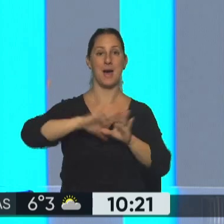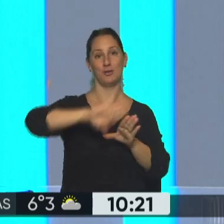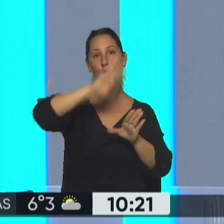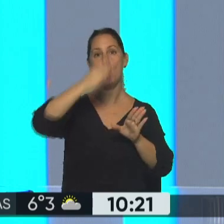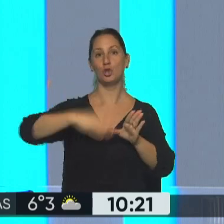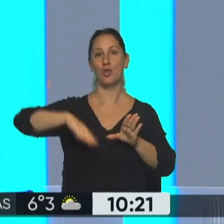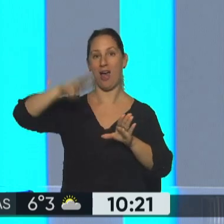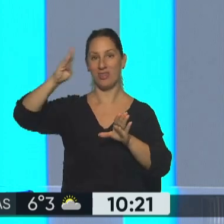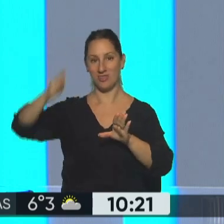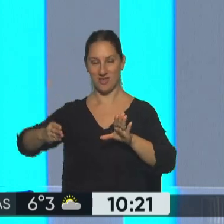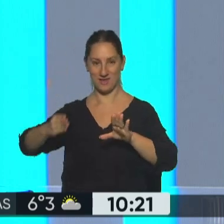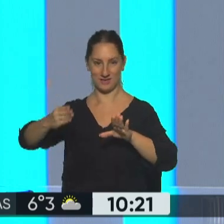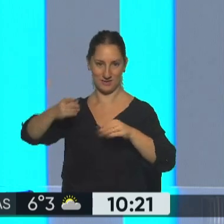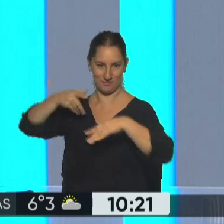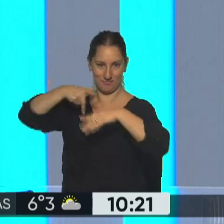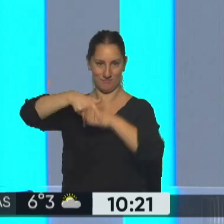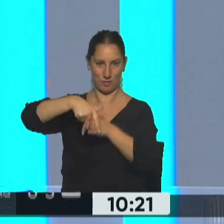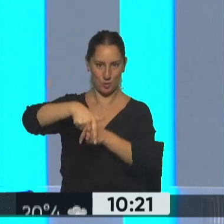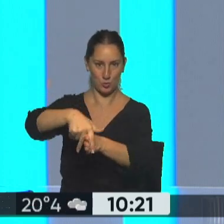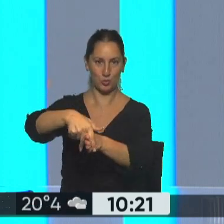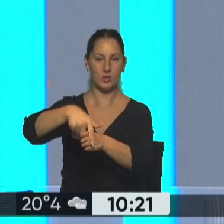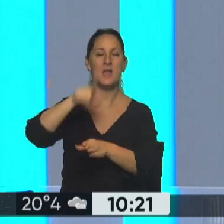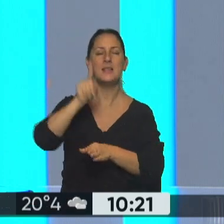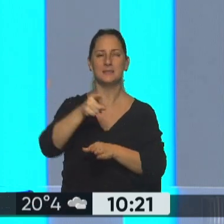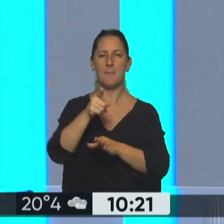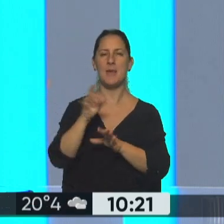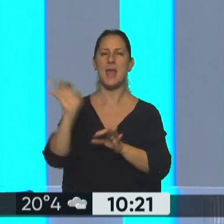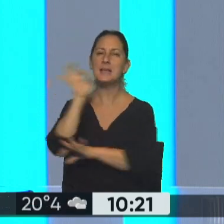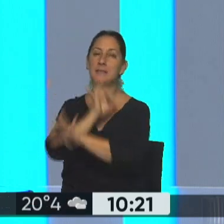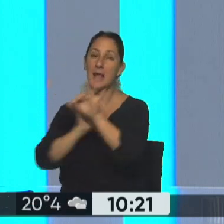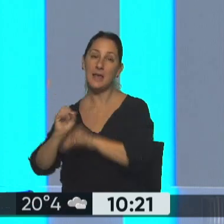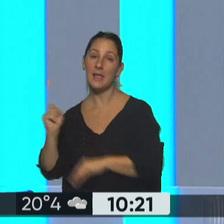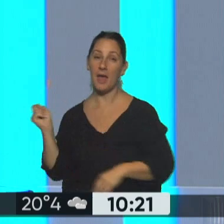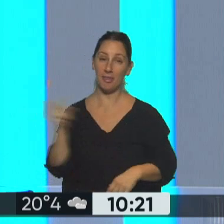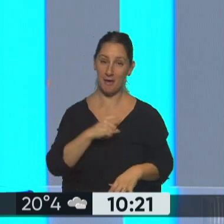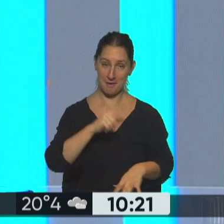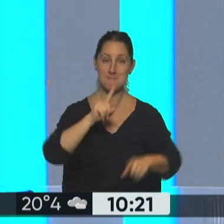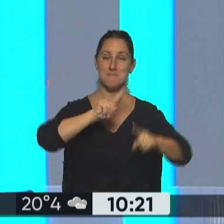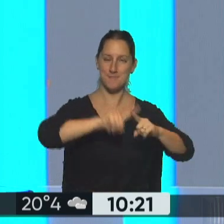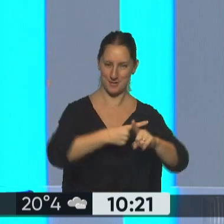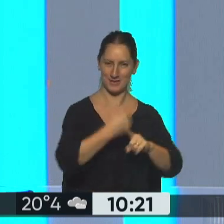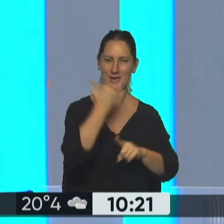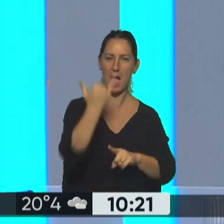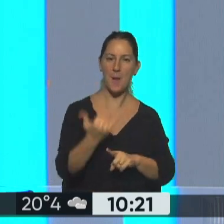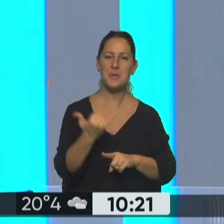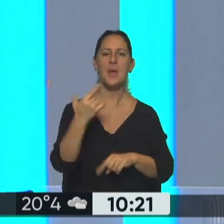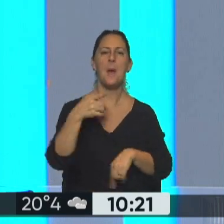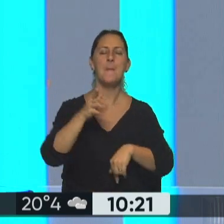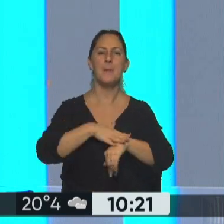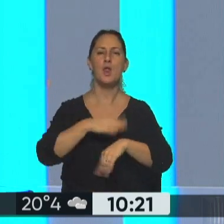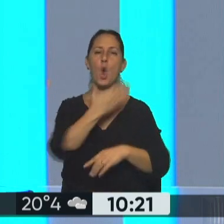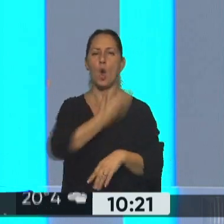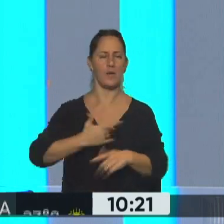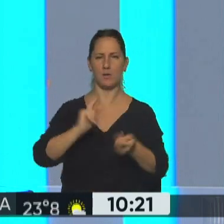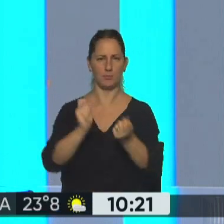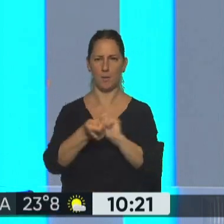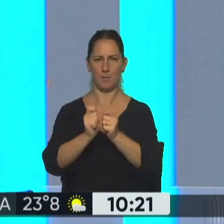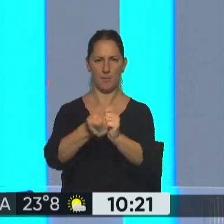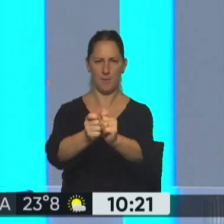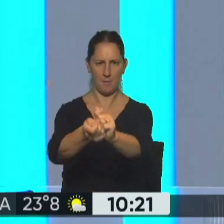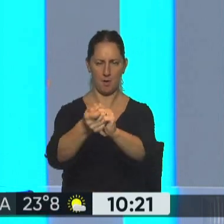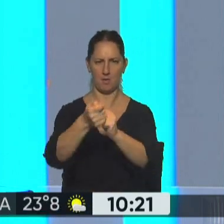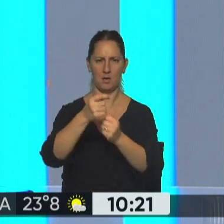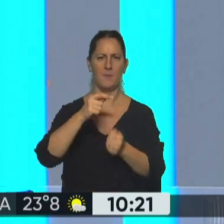¿no? Y también había estrategias políticas, pero hubo demasiados cambios de gobierno,